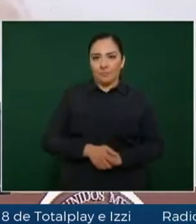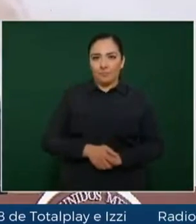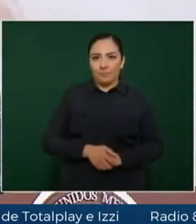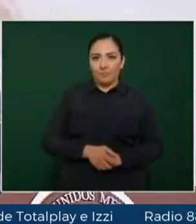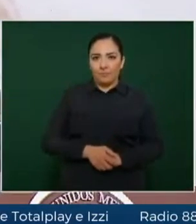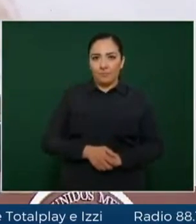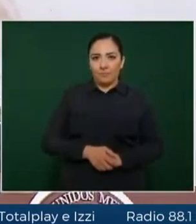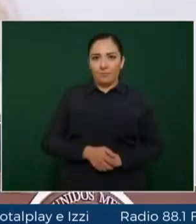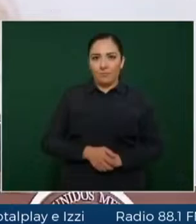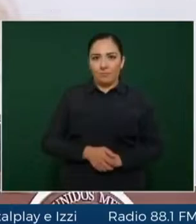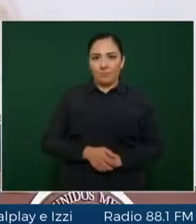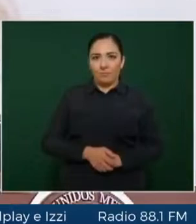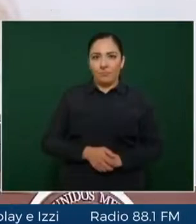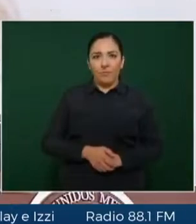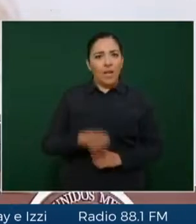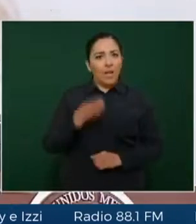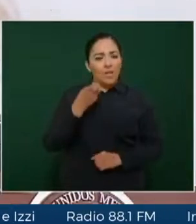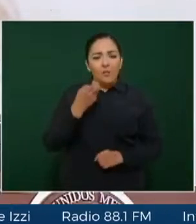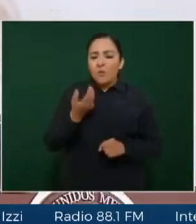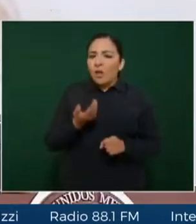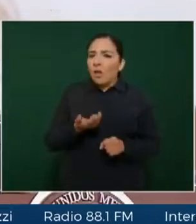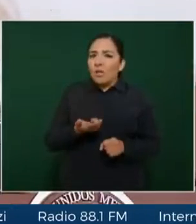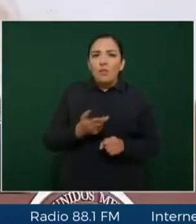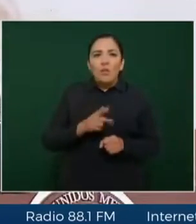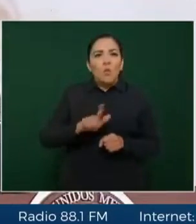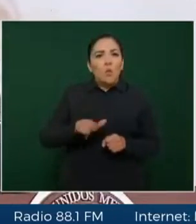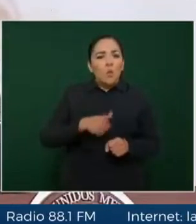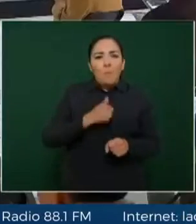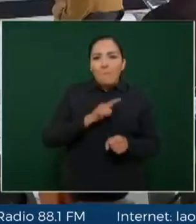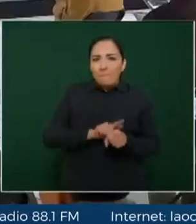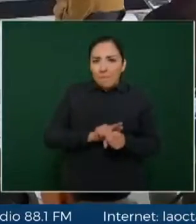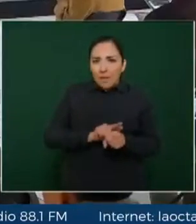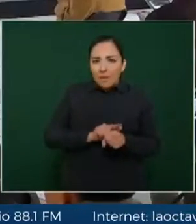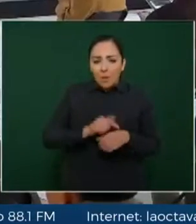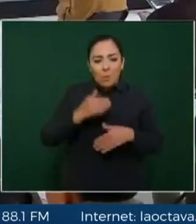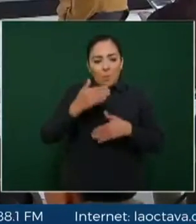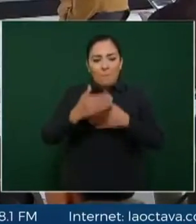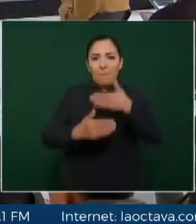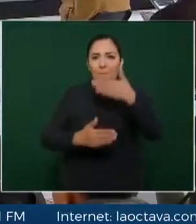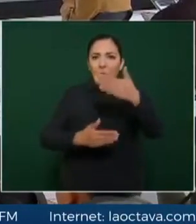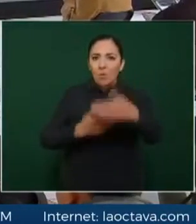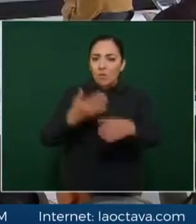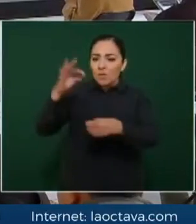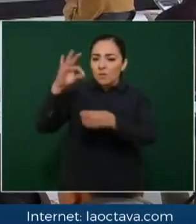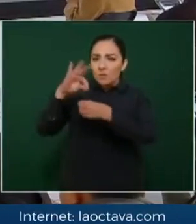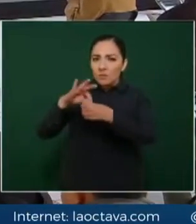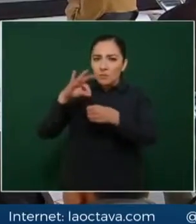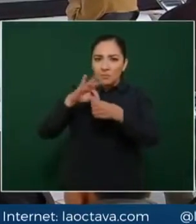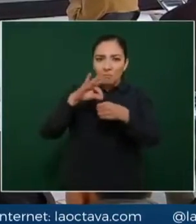Y es normal en un proceso democrático que existan estas